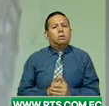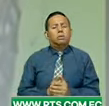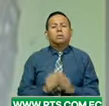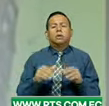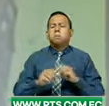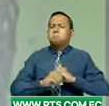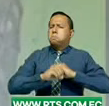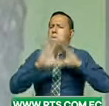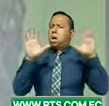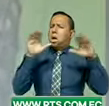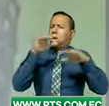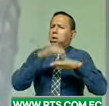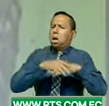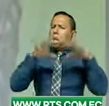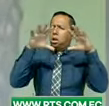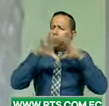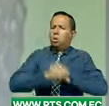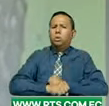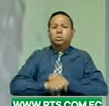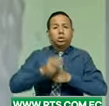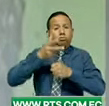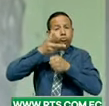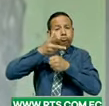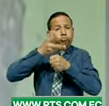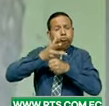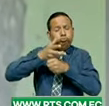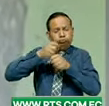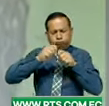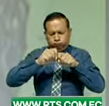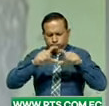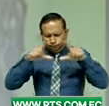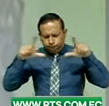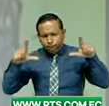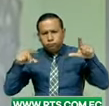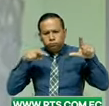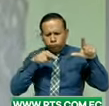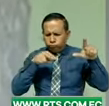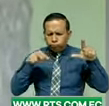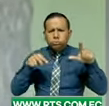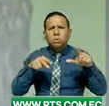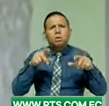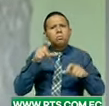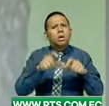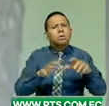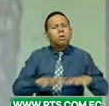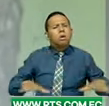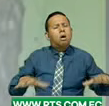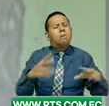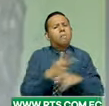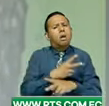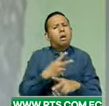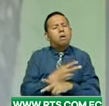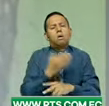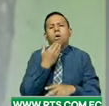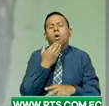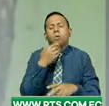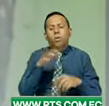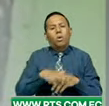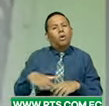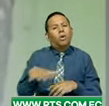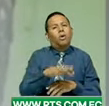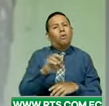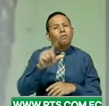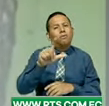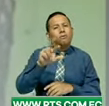Mañana, mediodía, tarde y noche, las cámaras de seguridad se han convertido en testigos del accionar delictivo. Este robo fue registrado en el sector de La